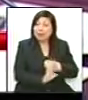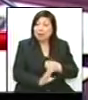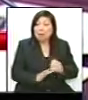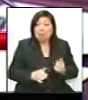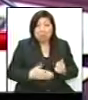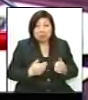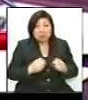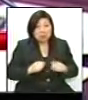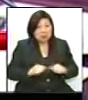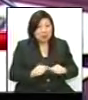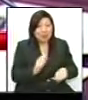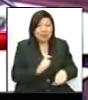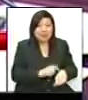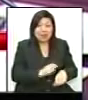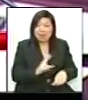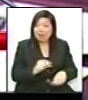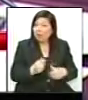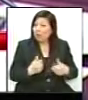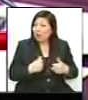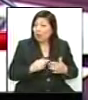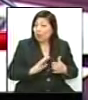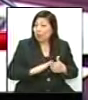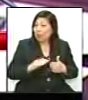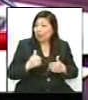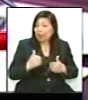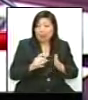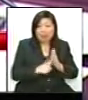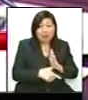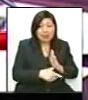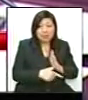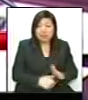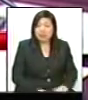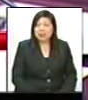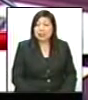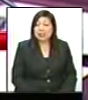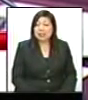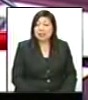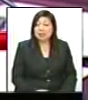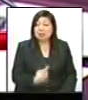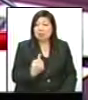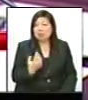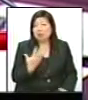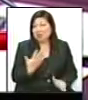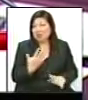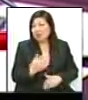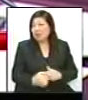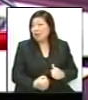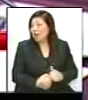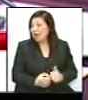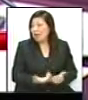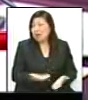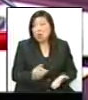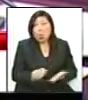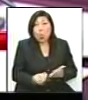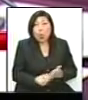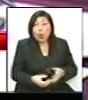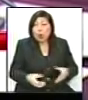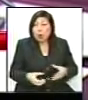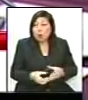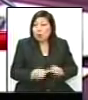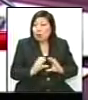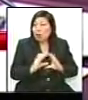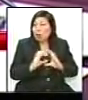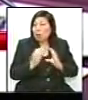pueda perdurar en el tiempo y no tengamos después sentar de aquí a unos 15 años una nueva comisión del